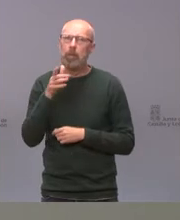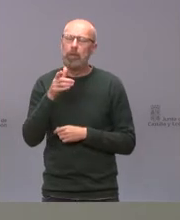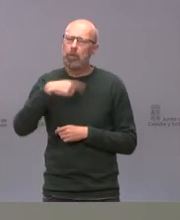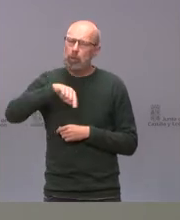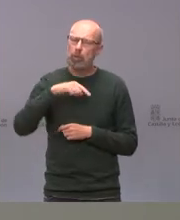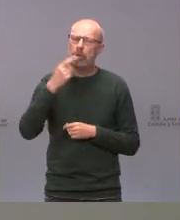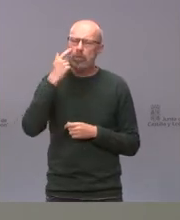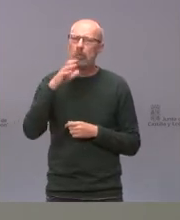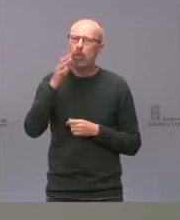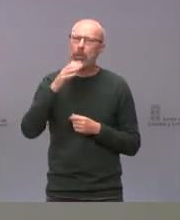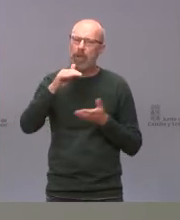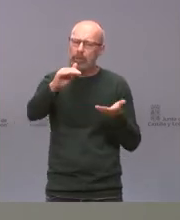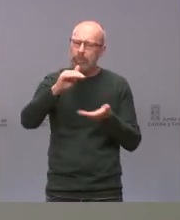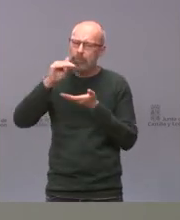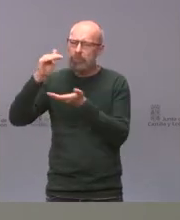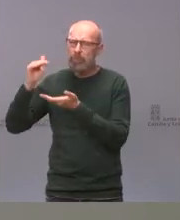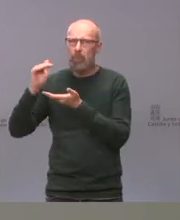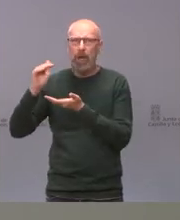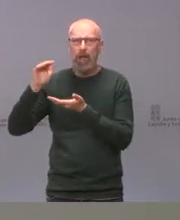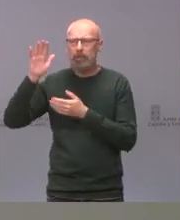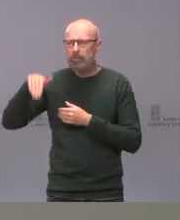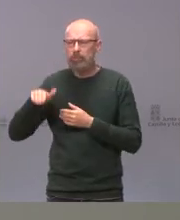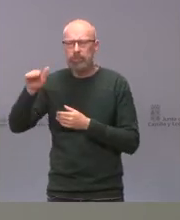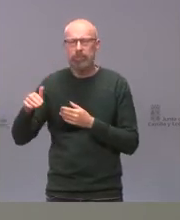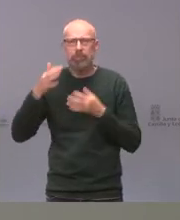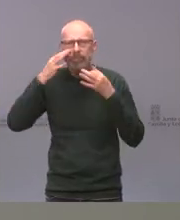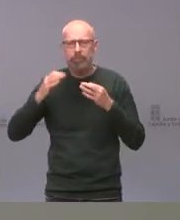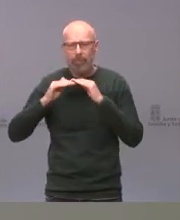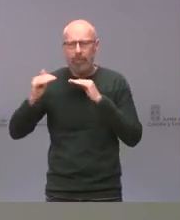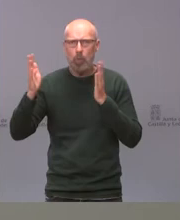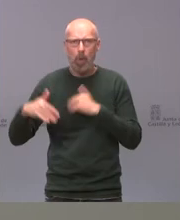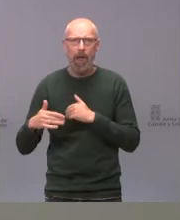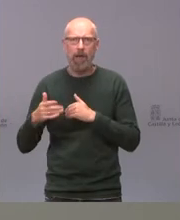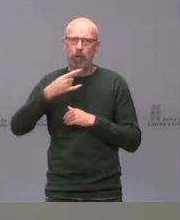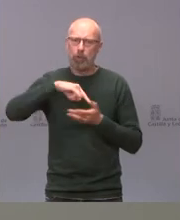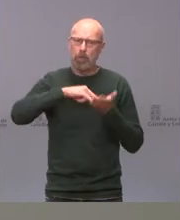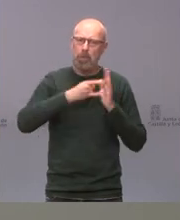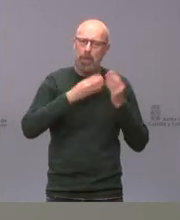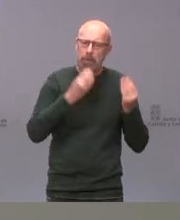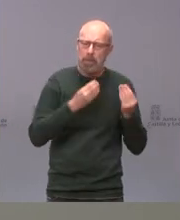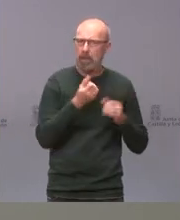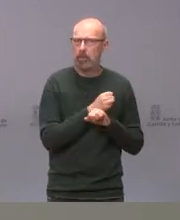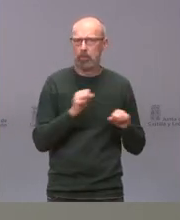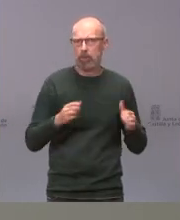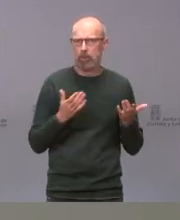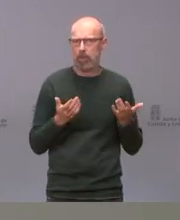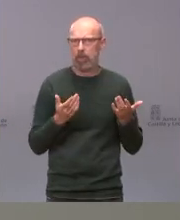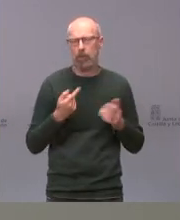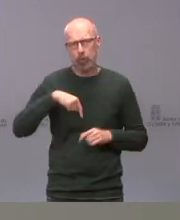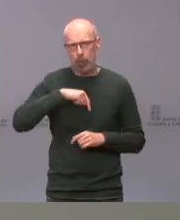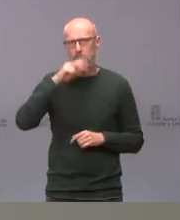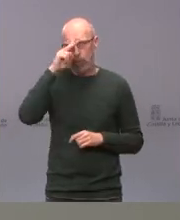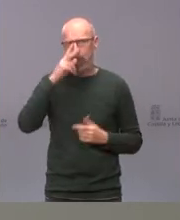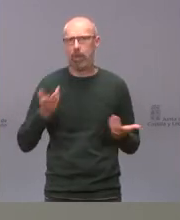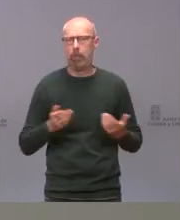porque es irregular, y planificar en una comunidad tan grande, tan amplia y tan dispersa como la nuestra en estas situaciones es